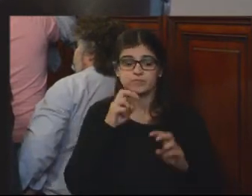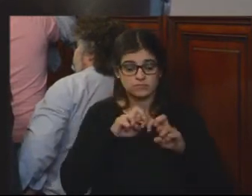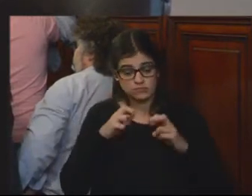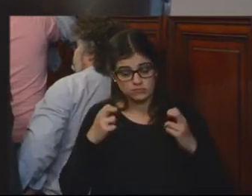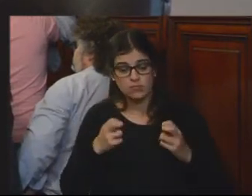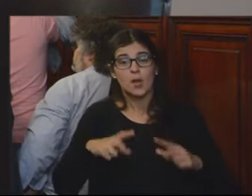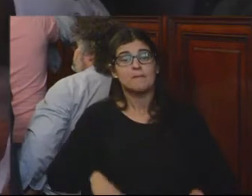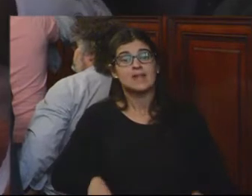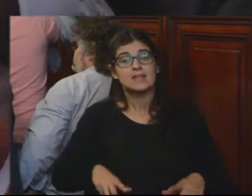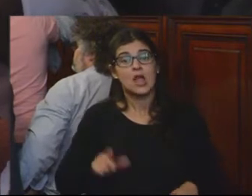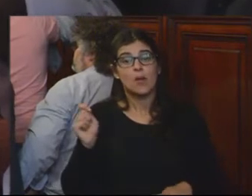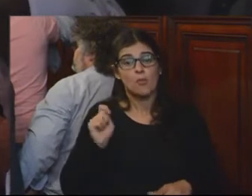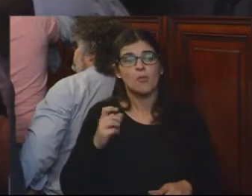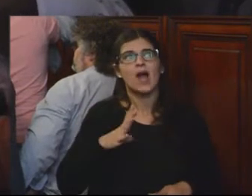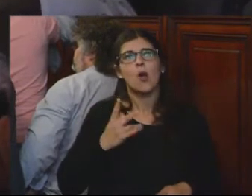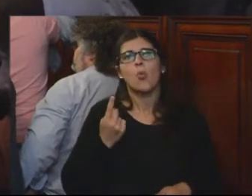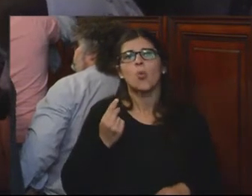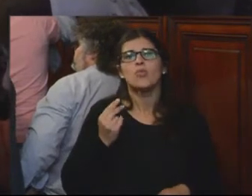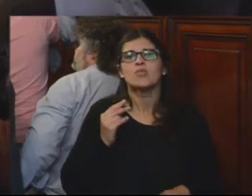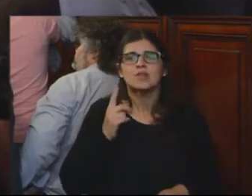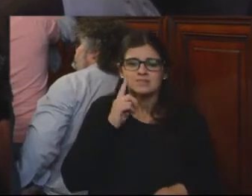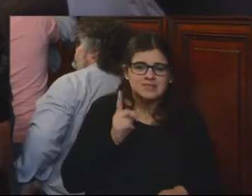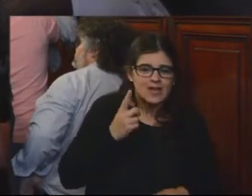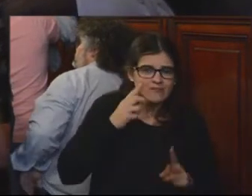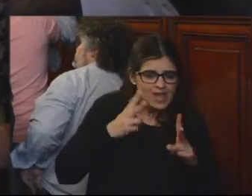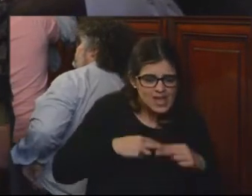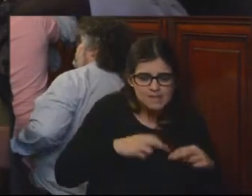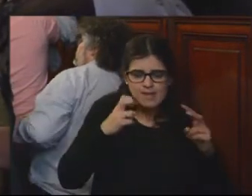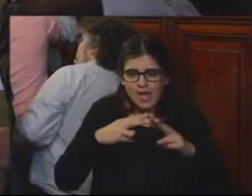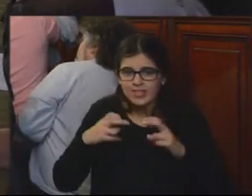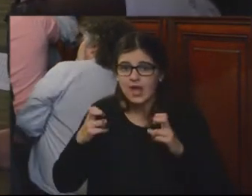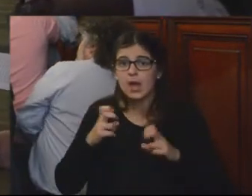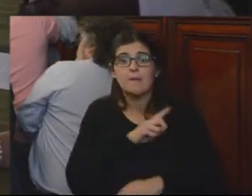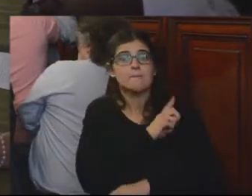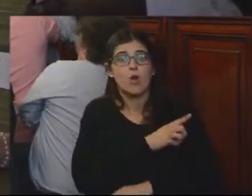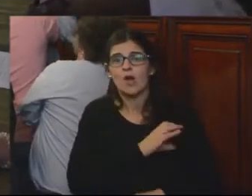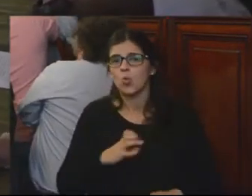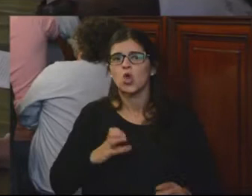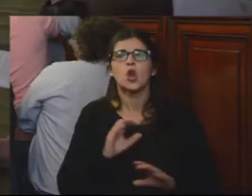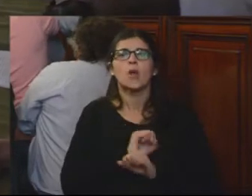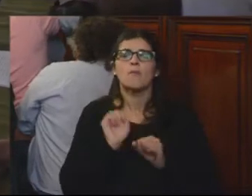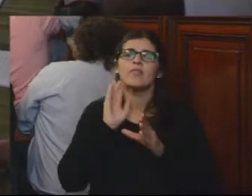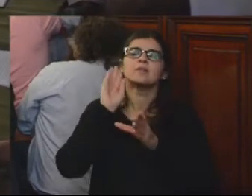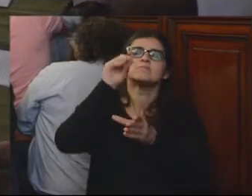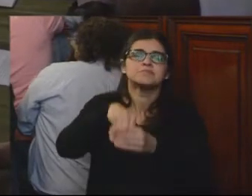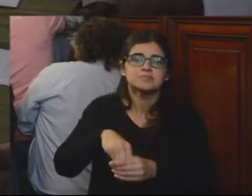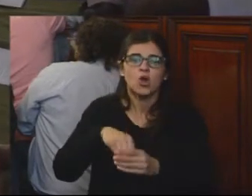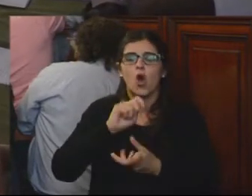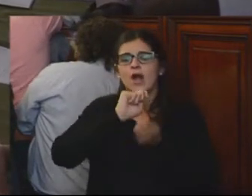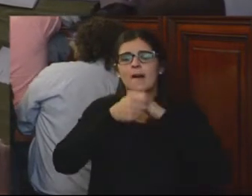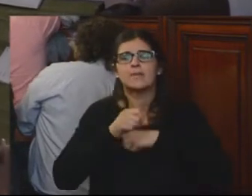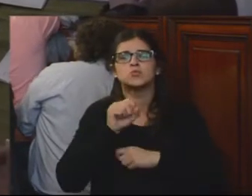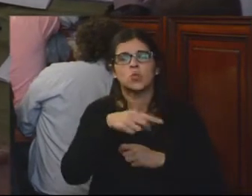ministerios públicos tienen un deber de investigar el poder ejecutivo no puede influir ni cambiar sus conductas